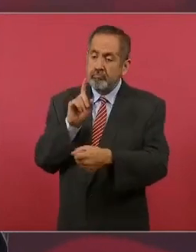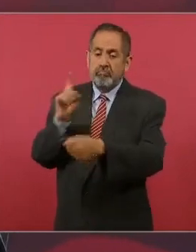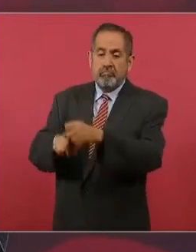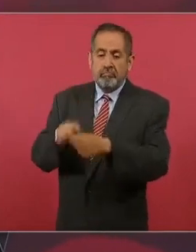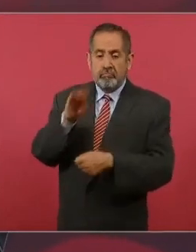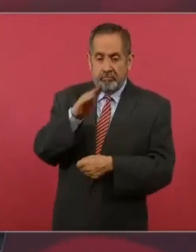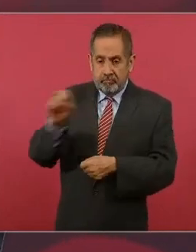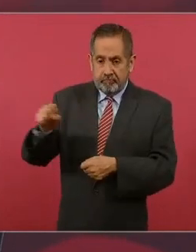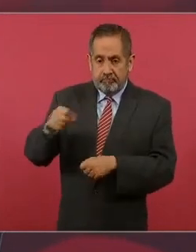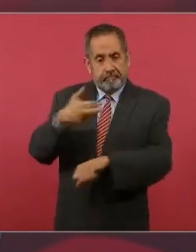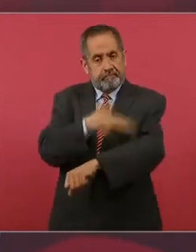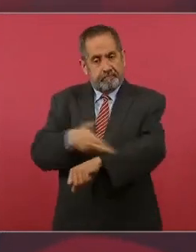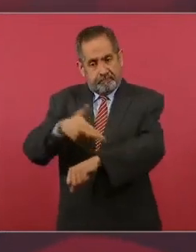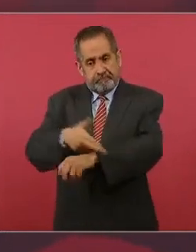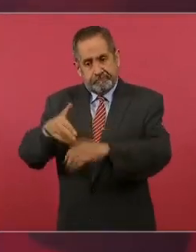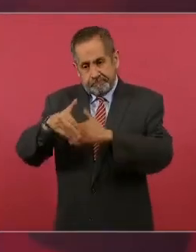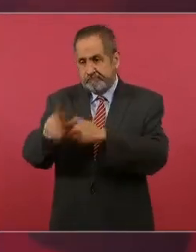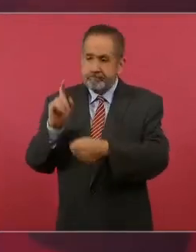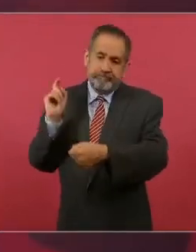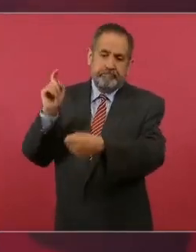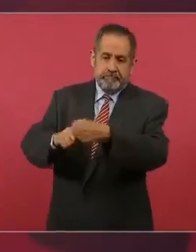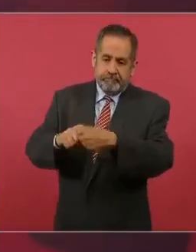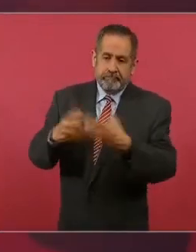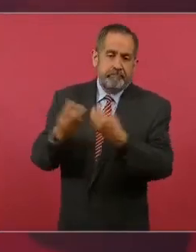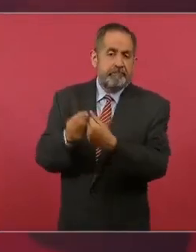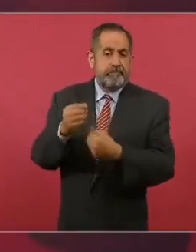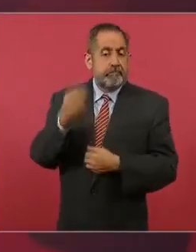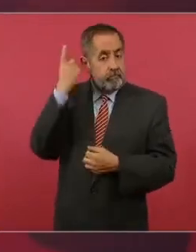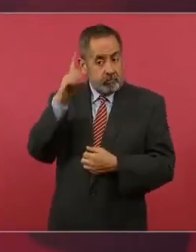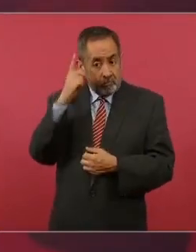por iniciar el INS Bienestar. Y ahí